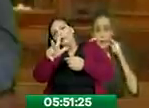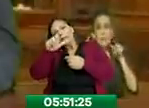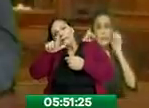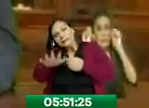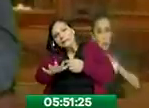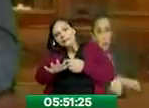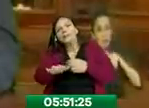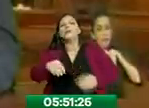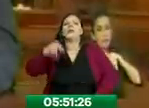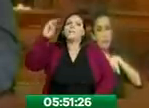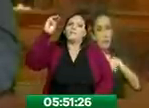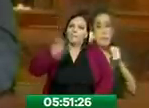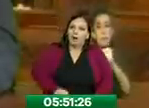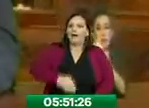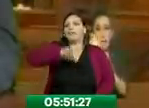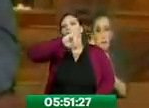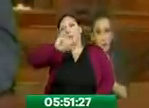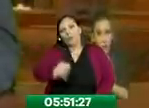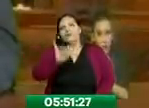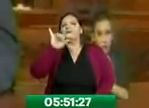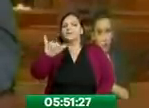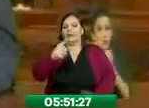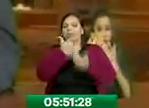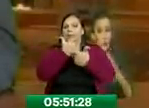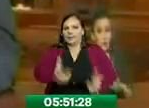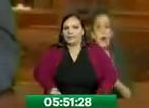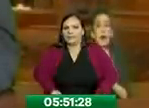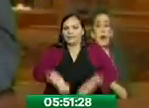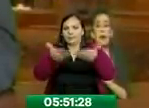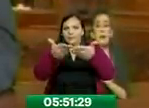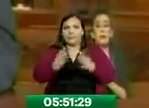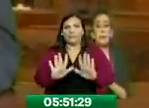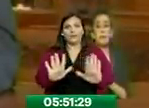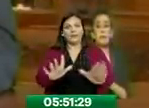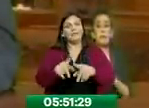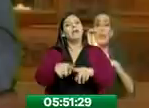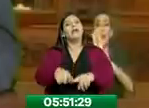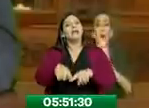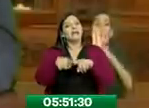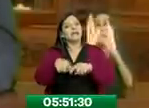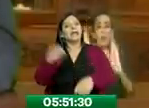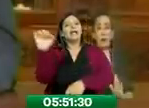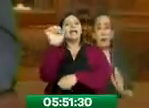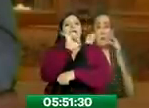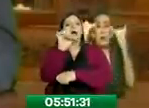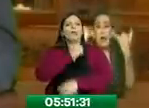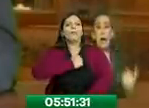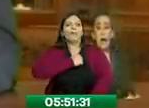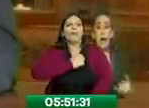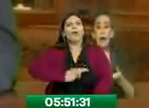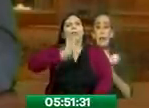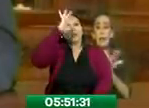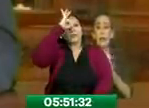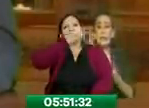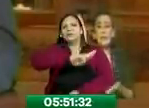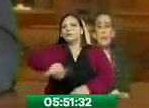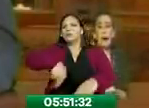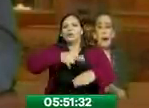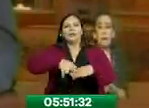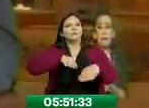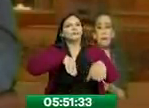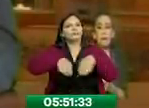médica comprobada. No rigen las restricciones de circulación. Ecuatorianos, a este virus lo paramos entre